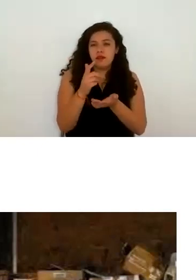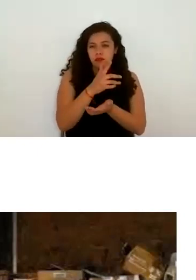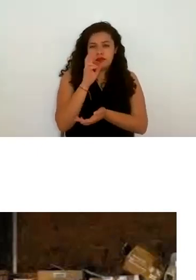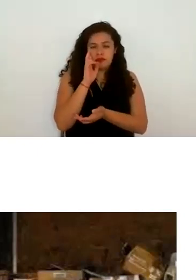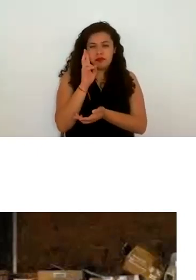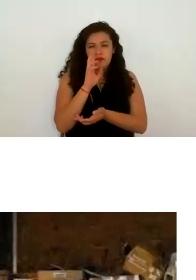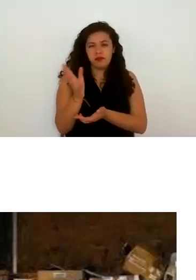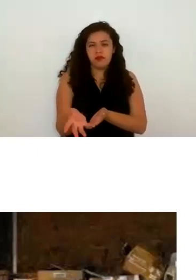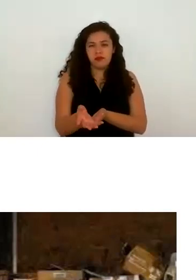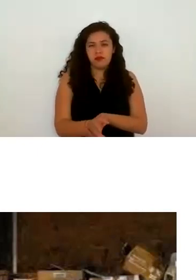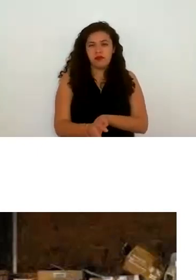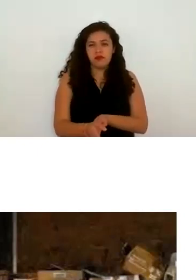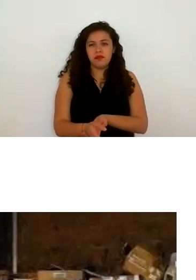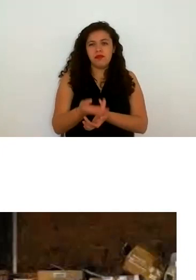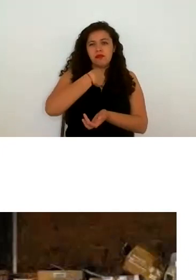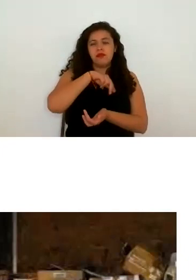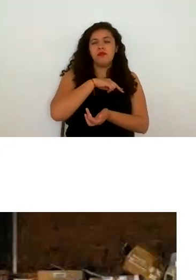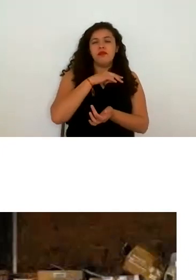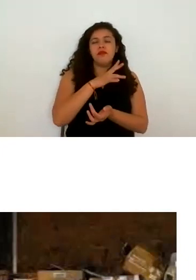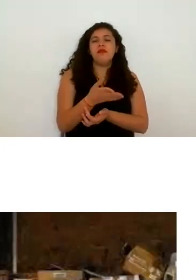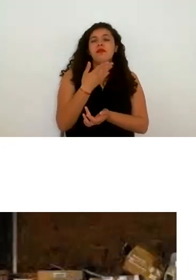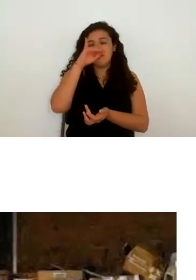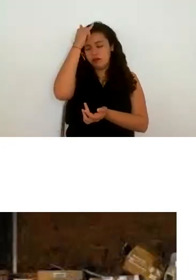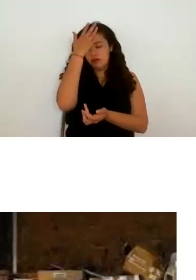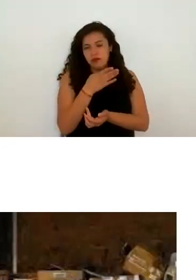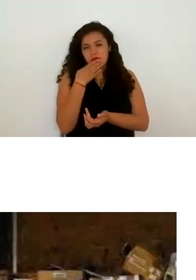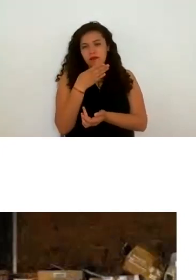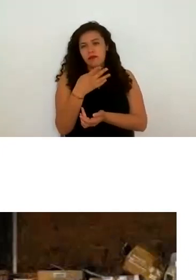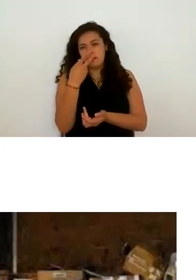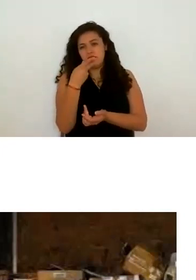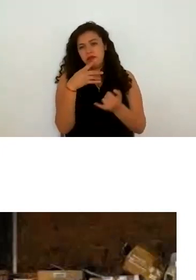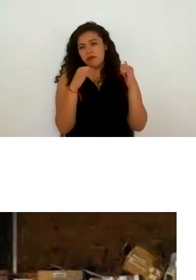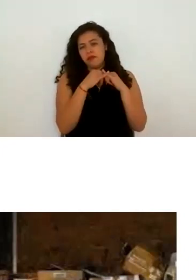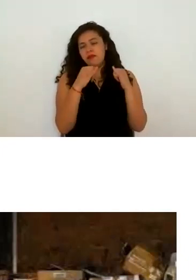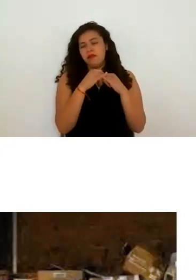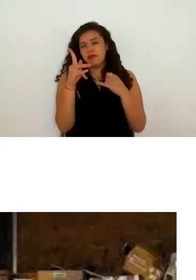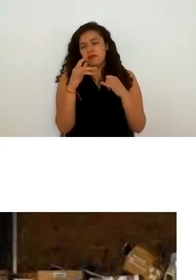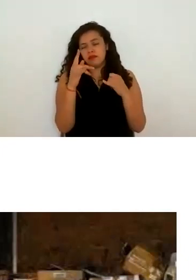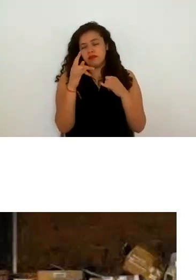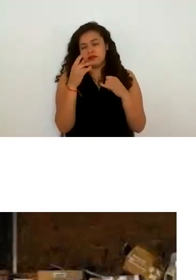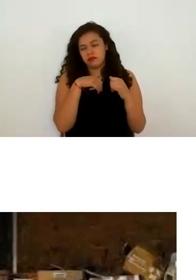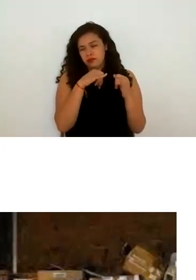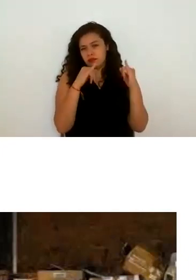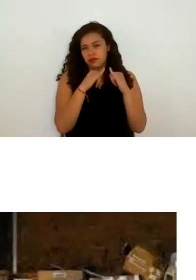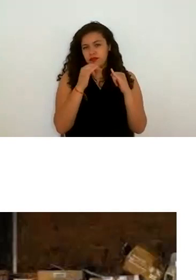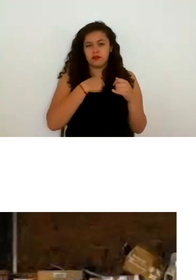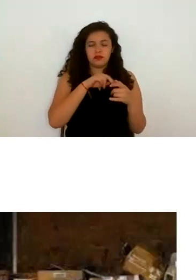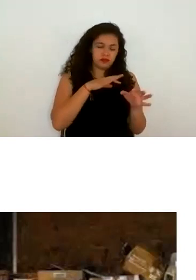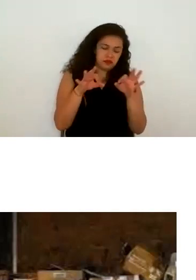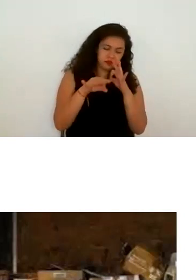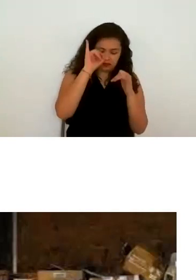iluminación, pues estamos dando una buena imagen a la de la institución, de nuestro